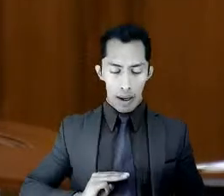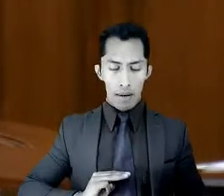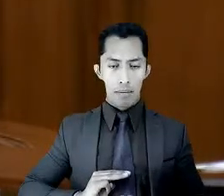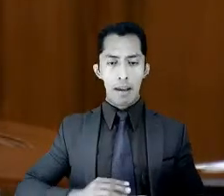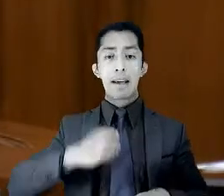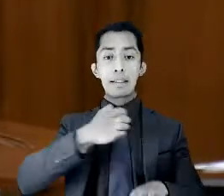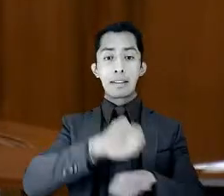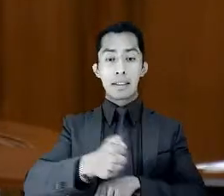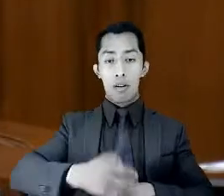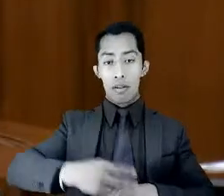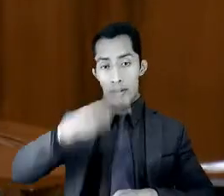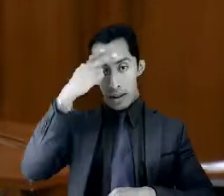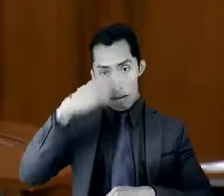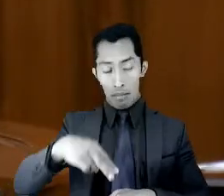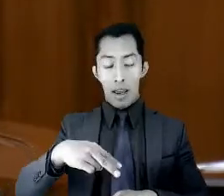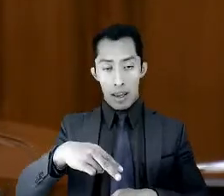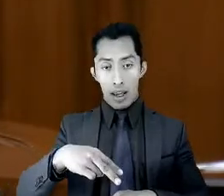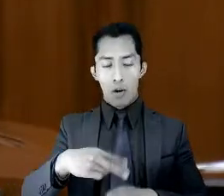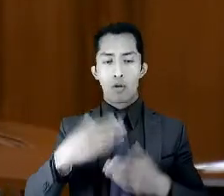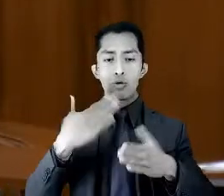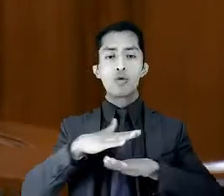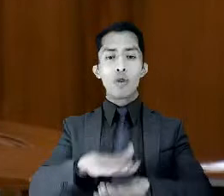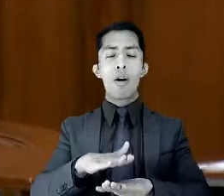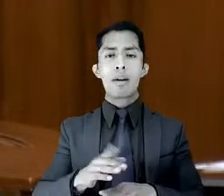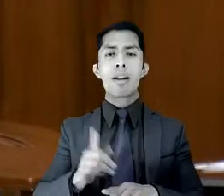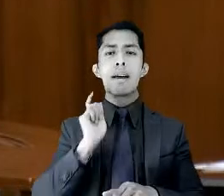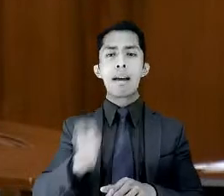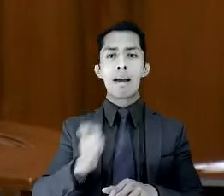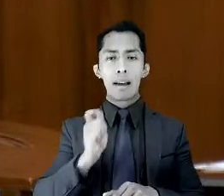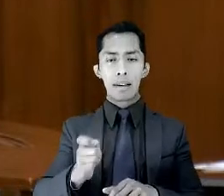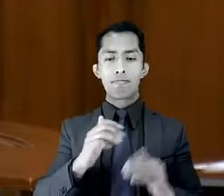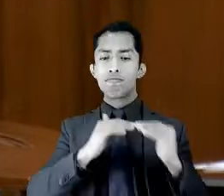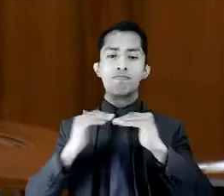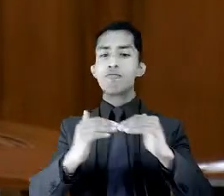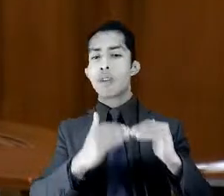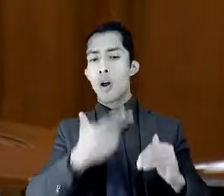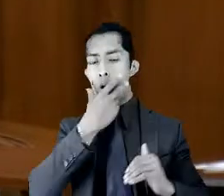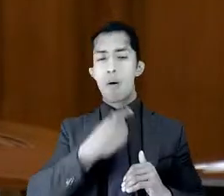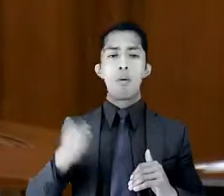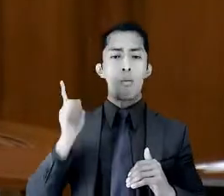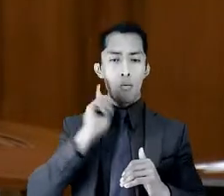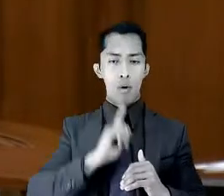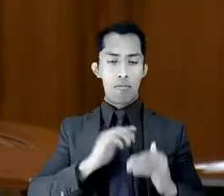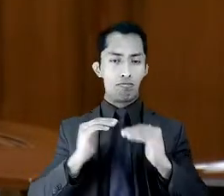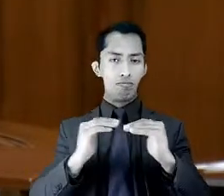del Estado de México en materia de principio de paridad de género.